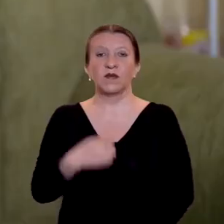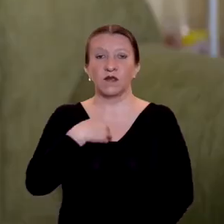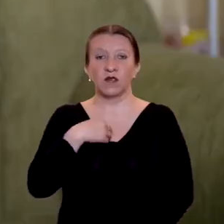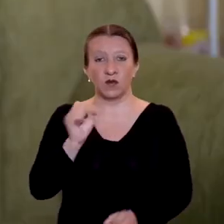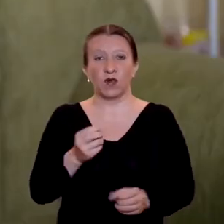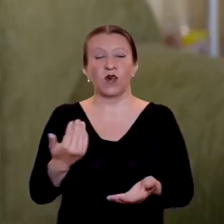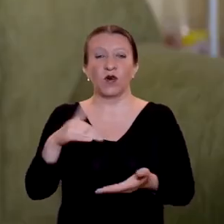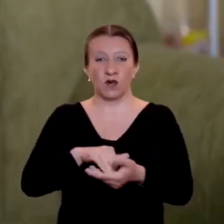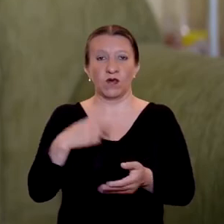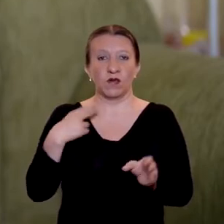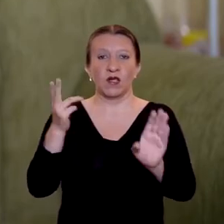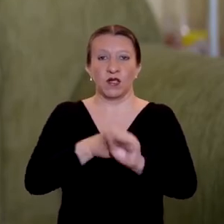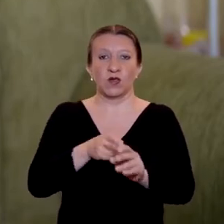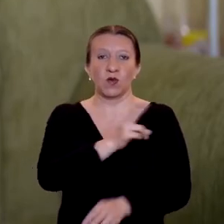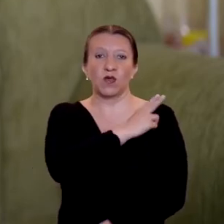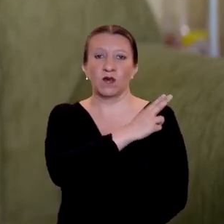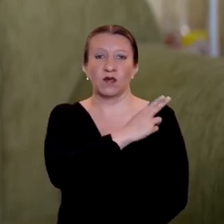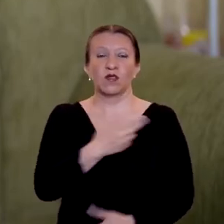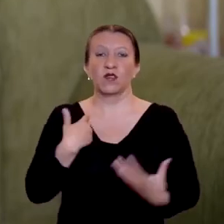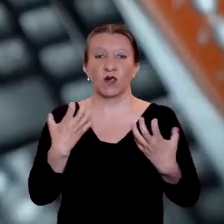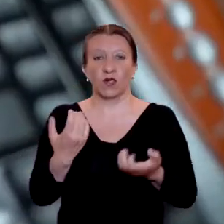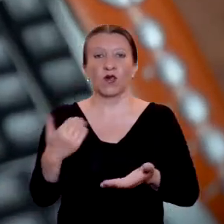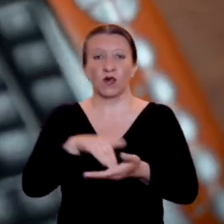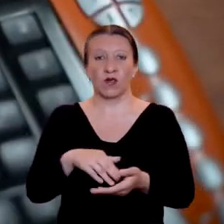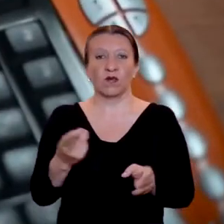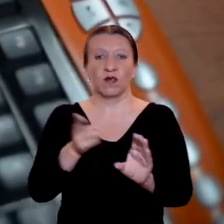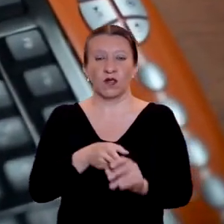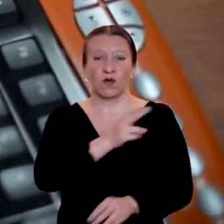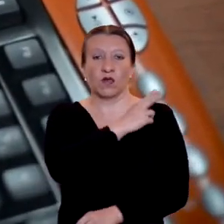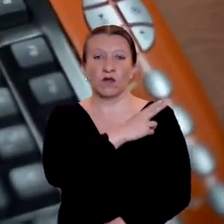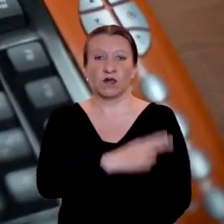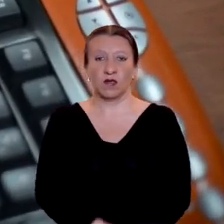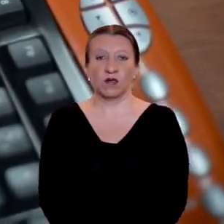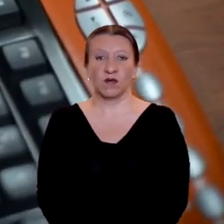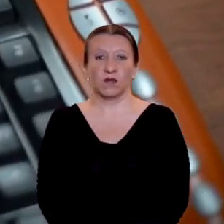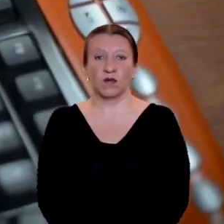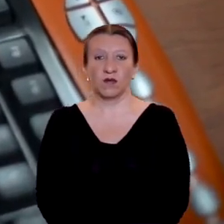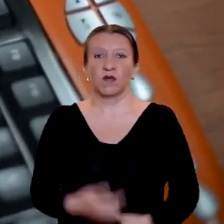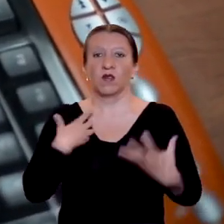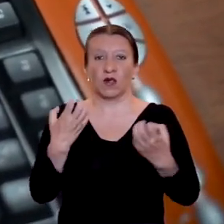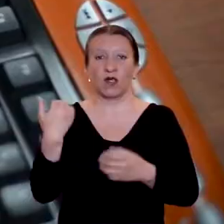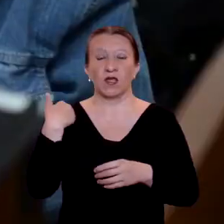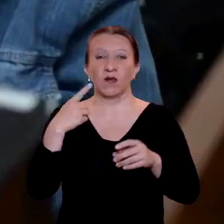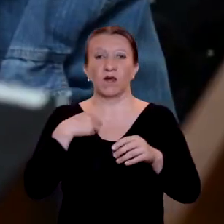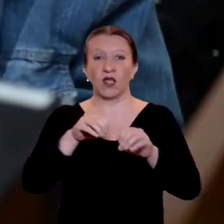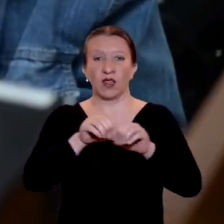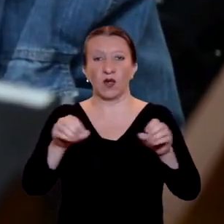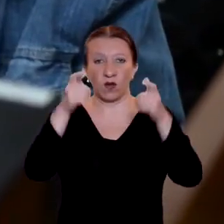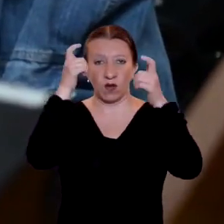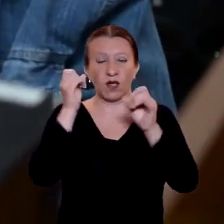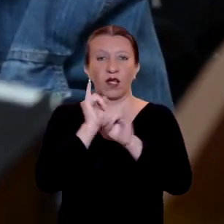Yo voy a ingresar nuevamente a la universidad. Quiero ingresar nuevamente a la universidad. Quiero tener mi